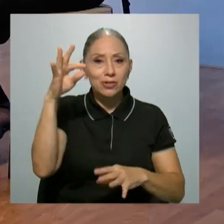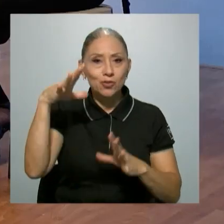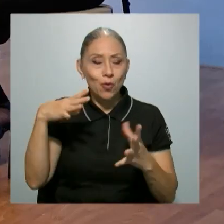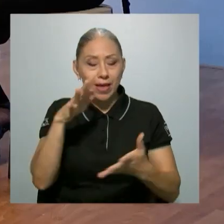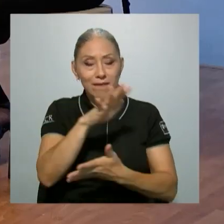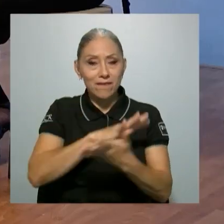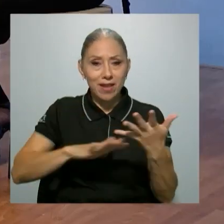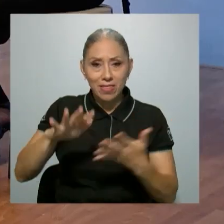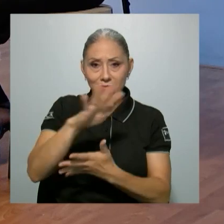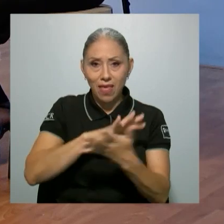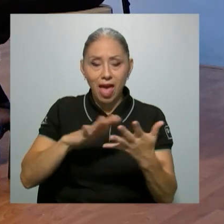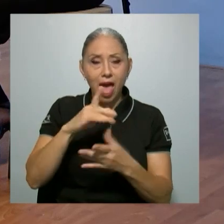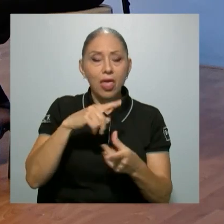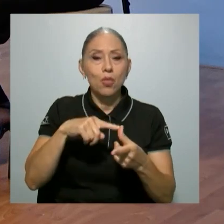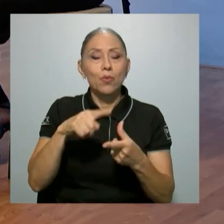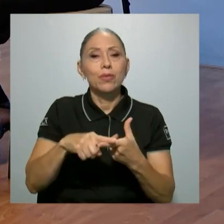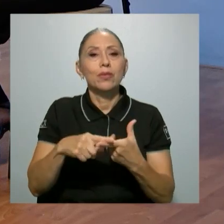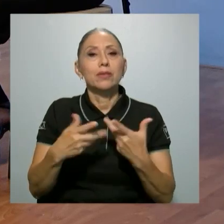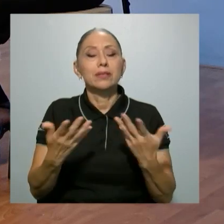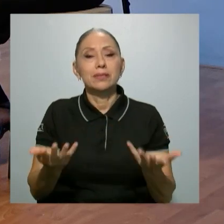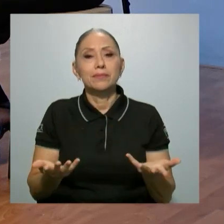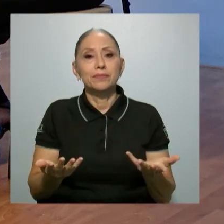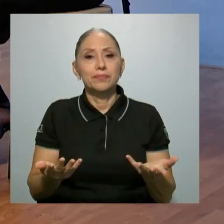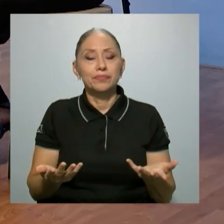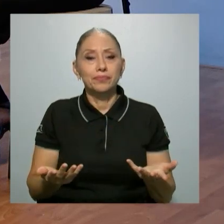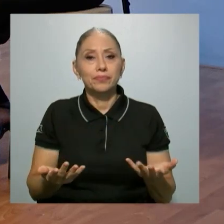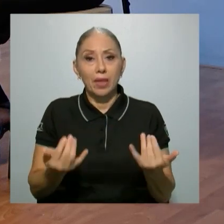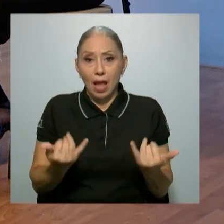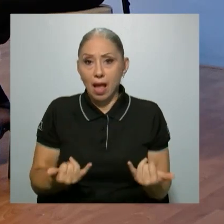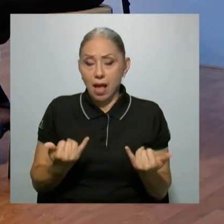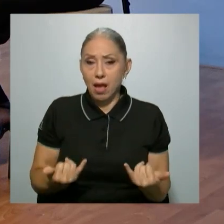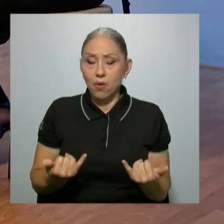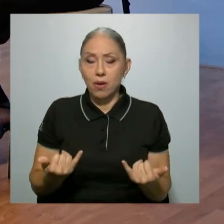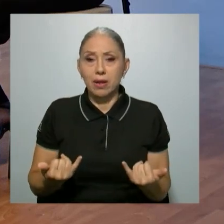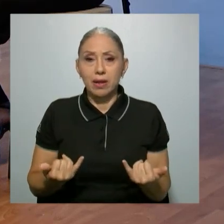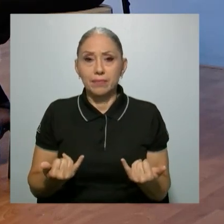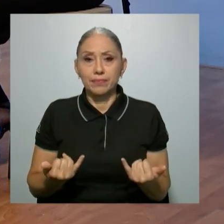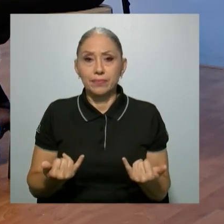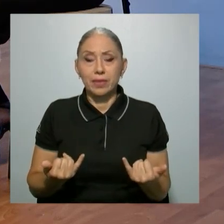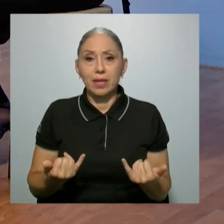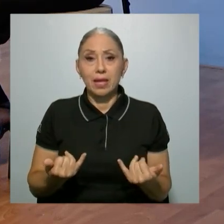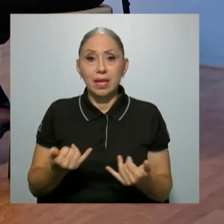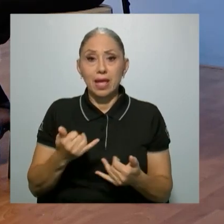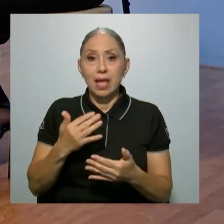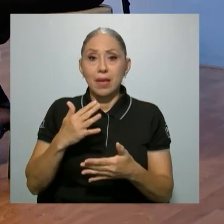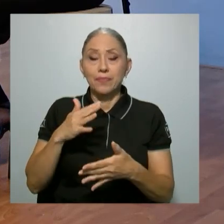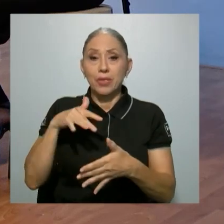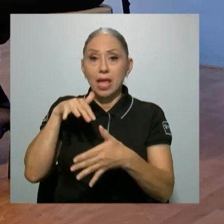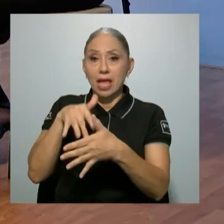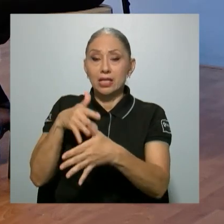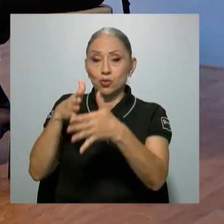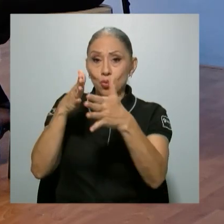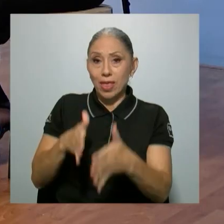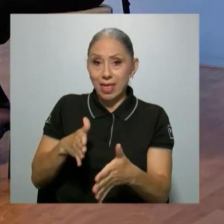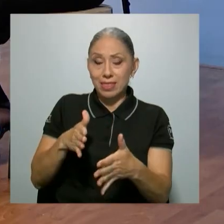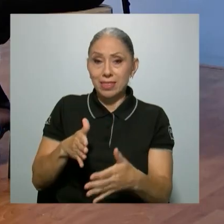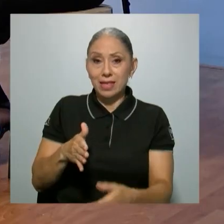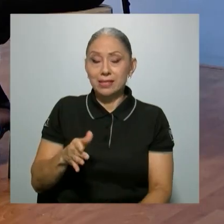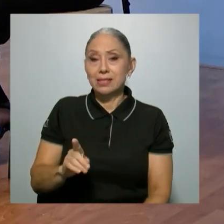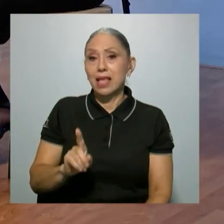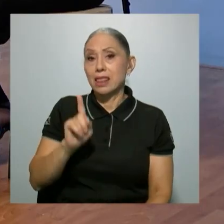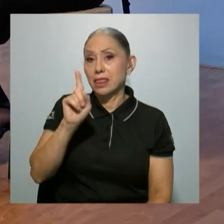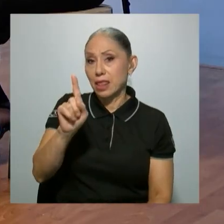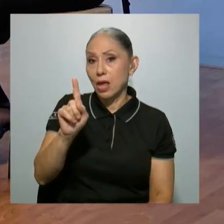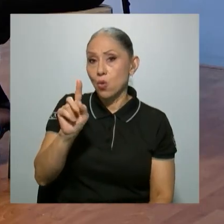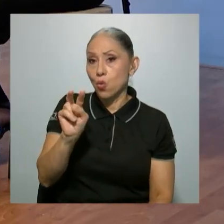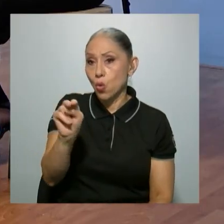de manera que ahora que los estudiantes de un colega